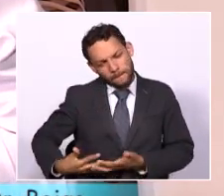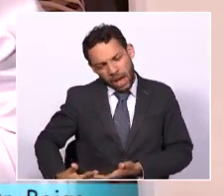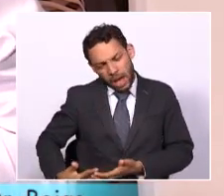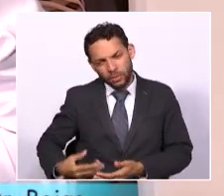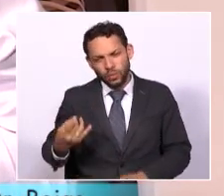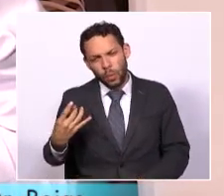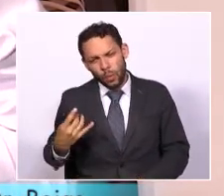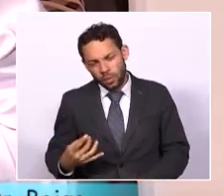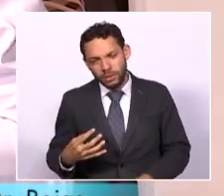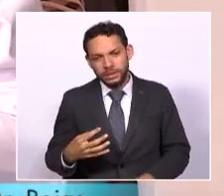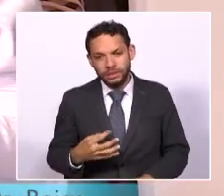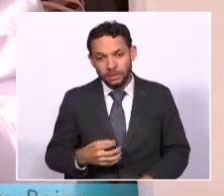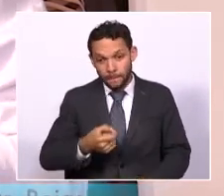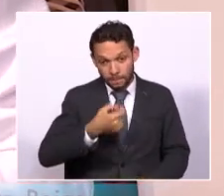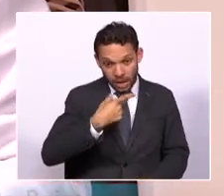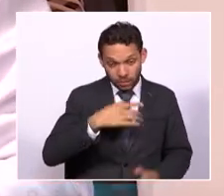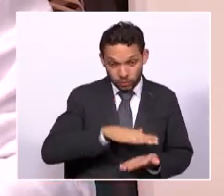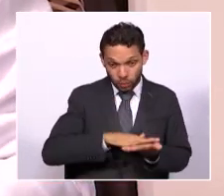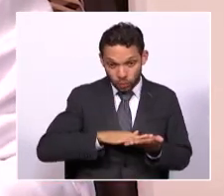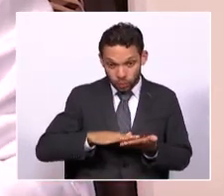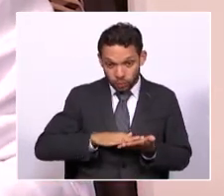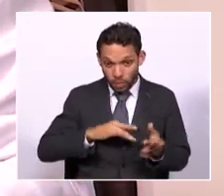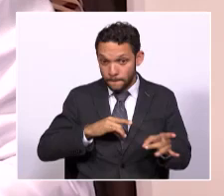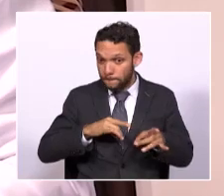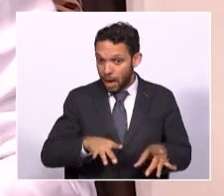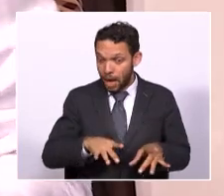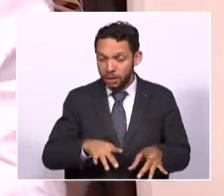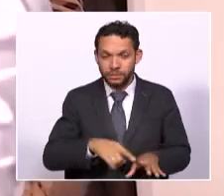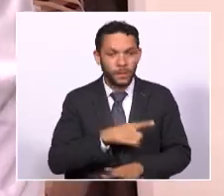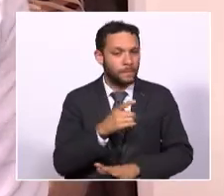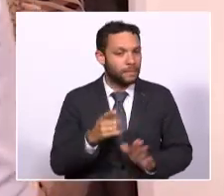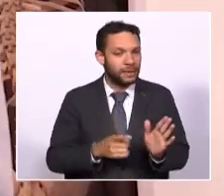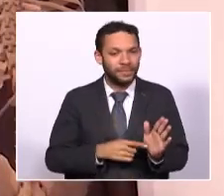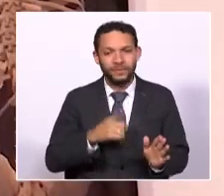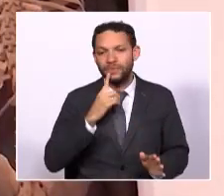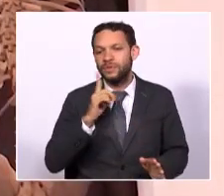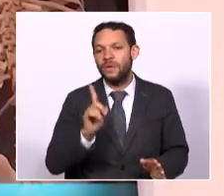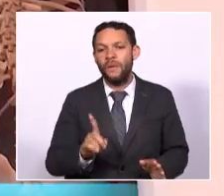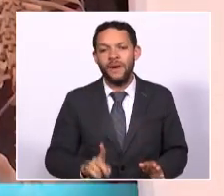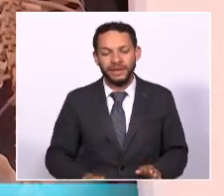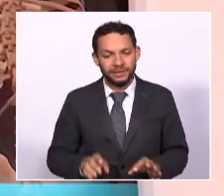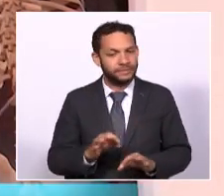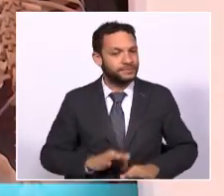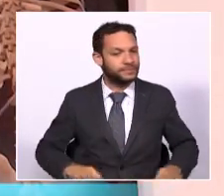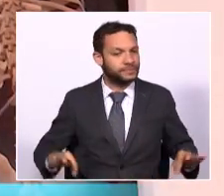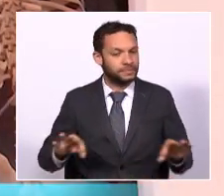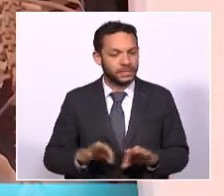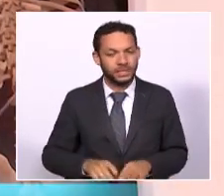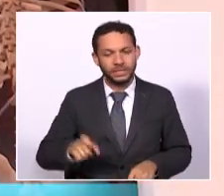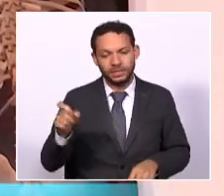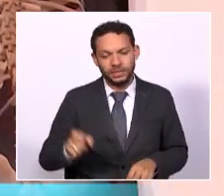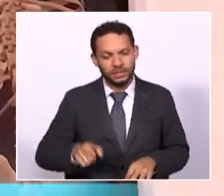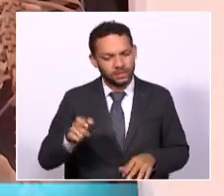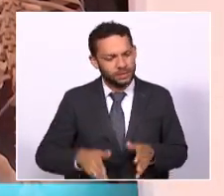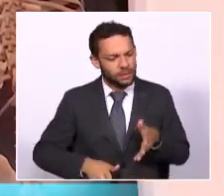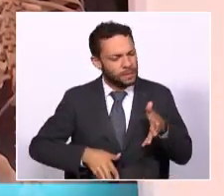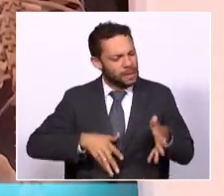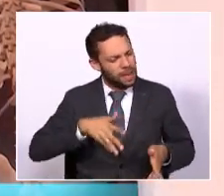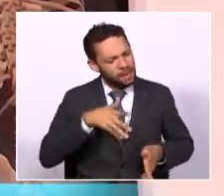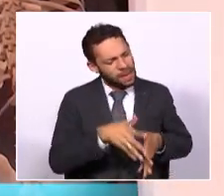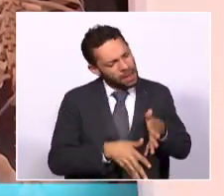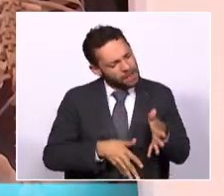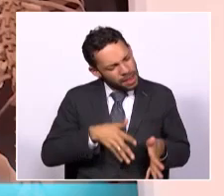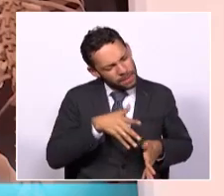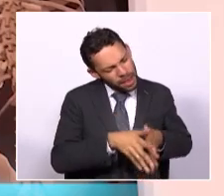pastica? No, no existe una pasta milagrosa para eso. Hay que corregirle la postura, hay que enseñarles ciertos procesos